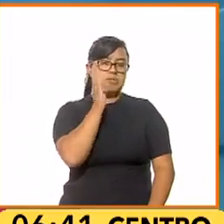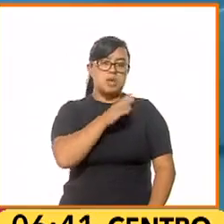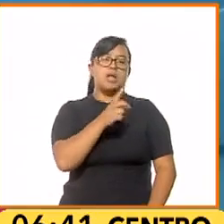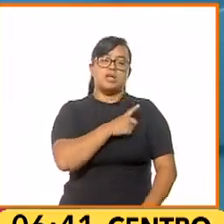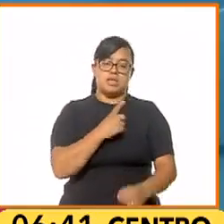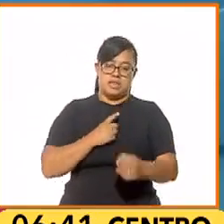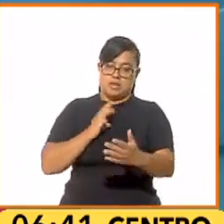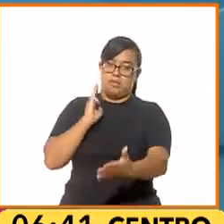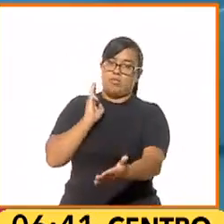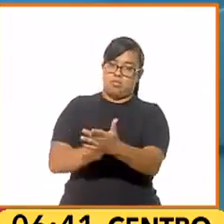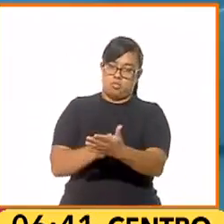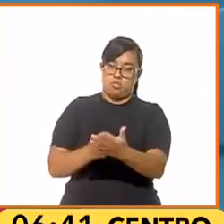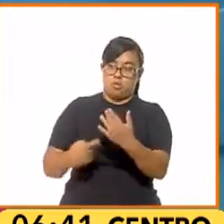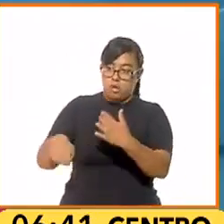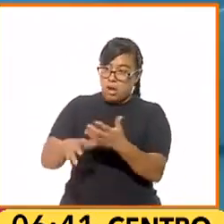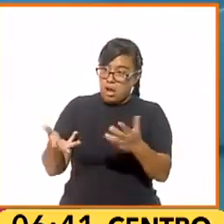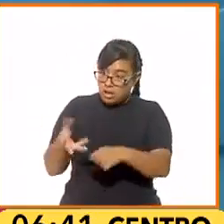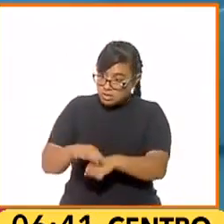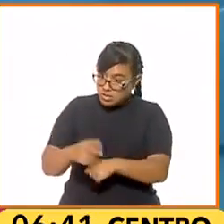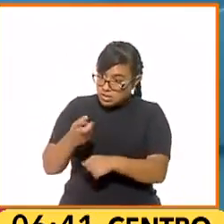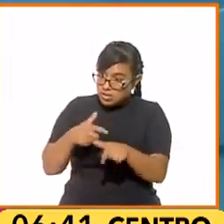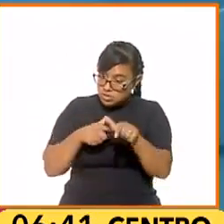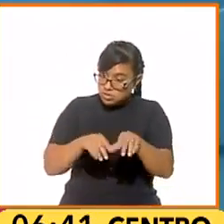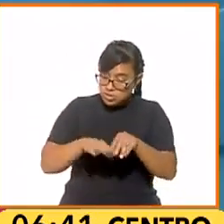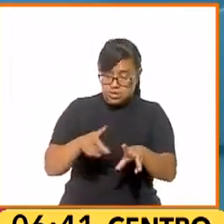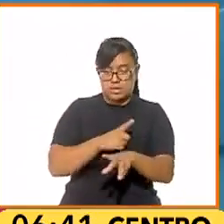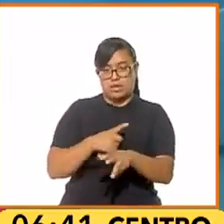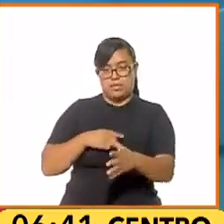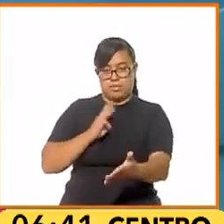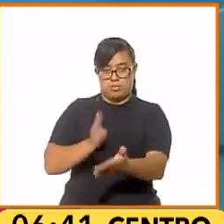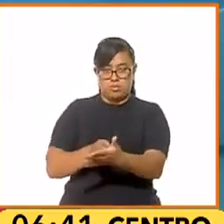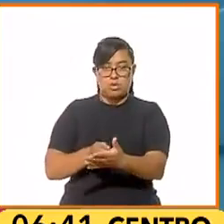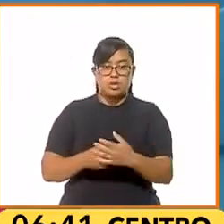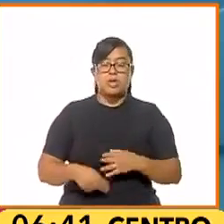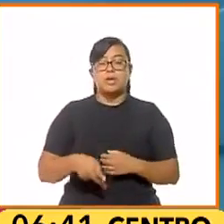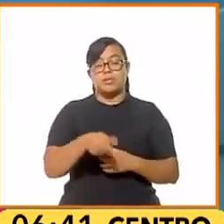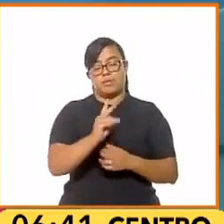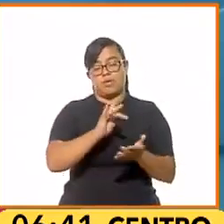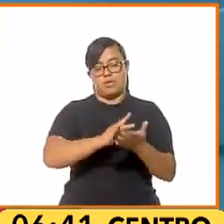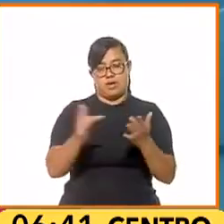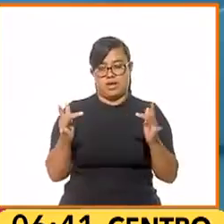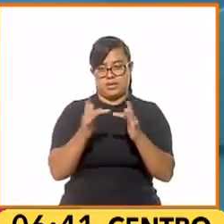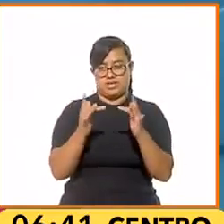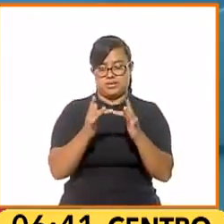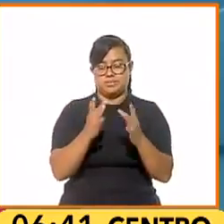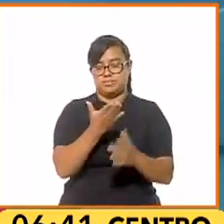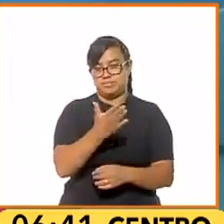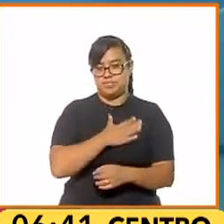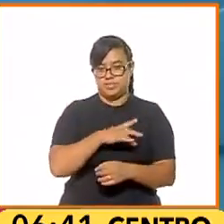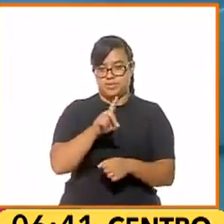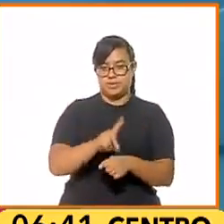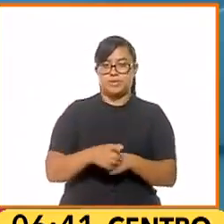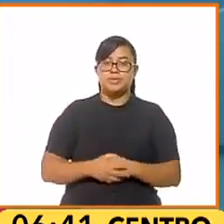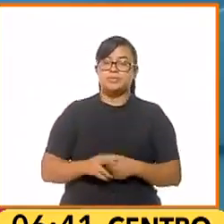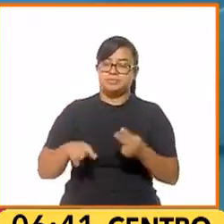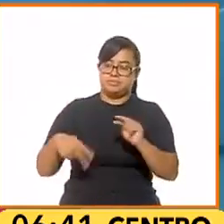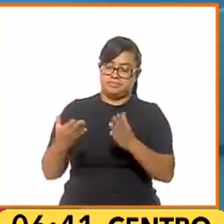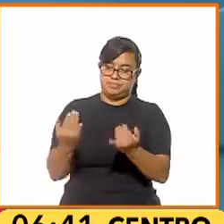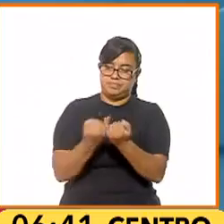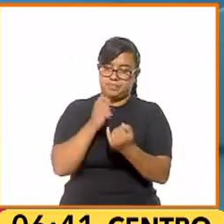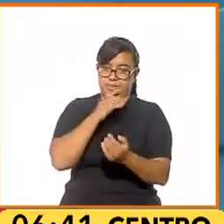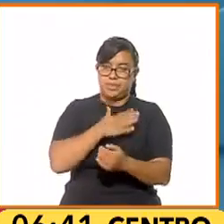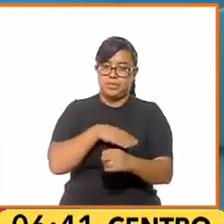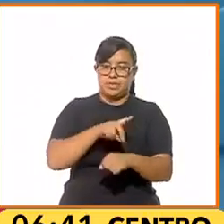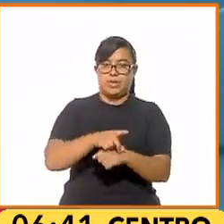duda es importante seguir conociendo en la materia. Por lo pronto le agradecemos esta comunicación, senador. Buenos días. Al contrario, muy buenos días.